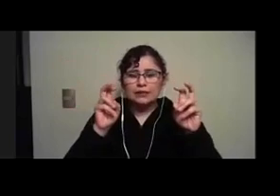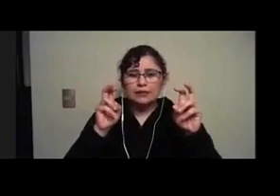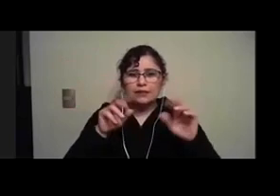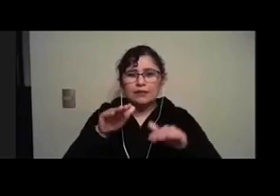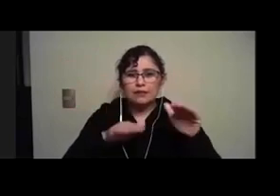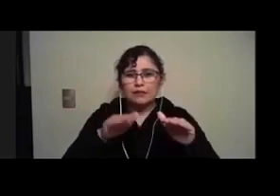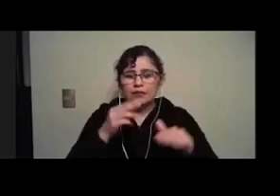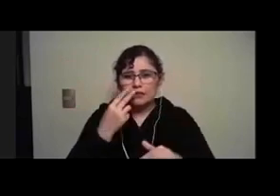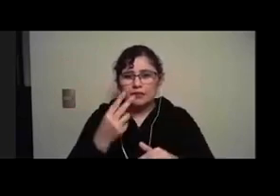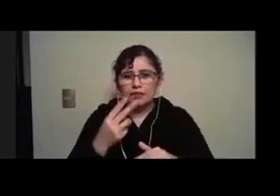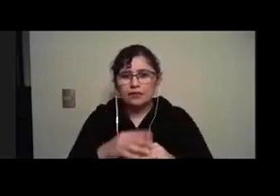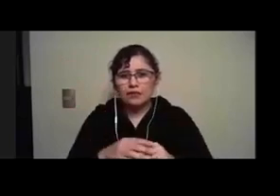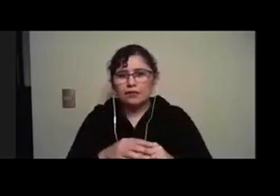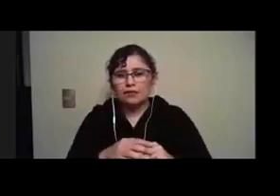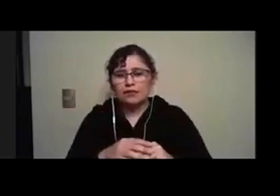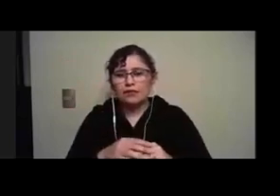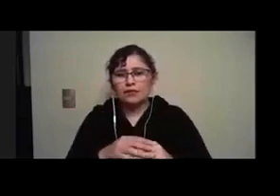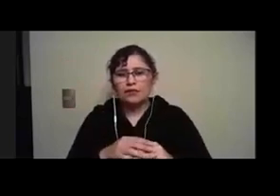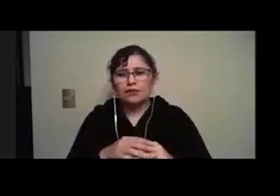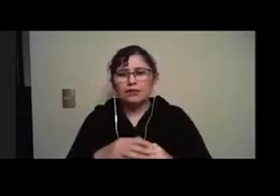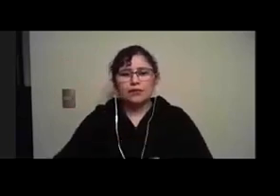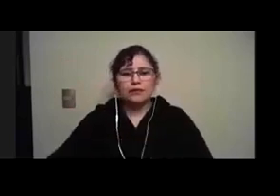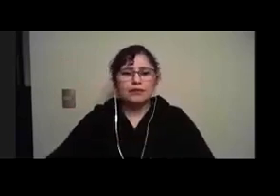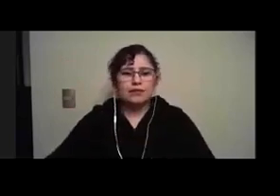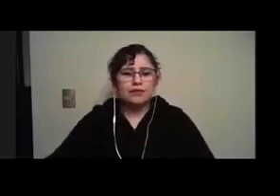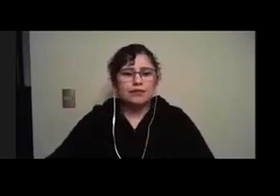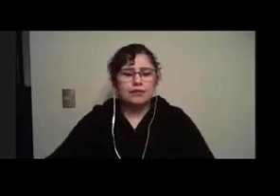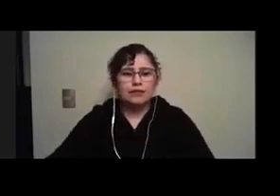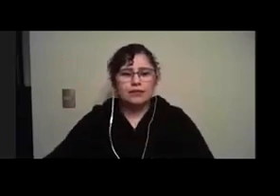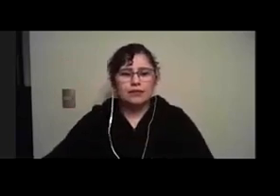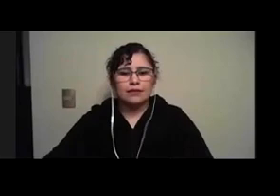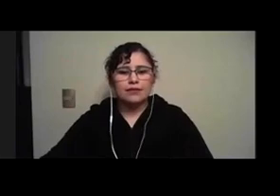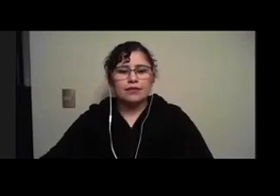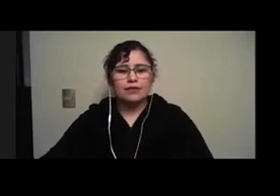demencia, como todos sabemos,